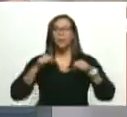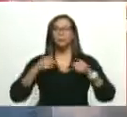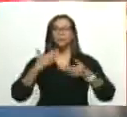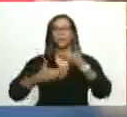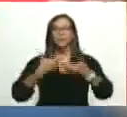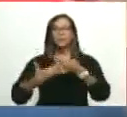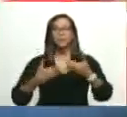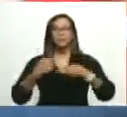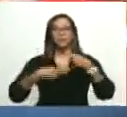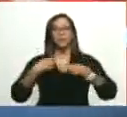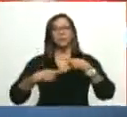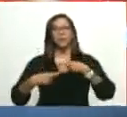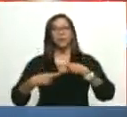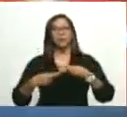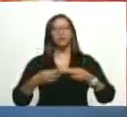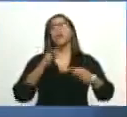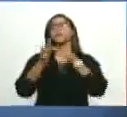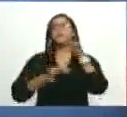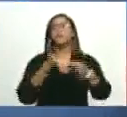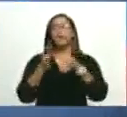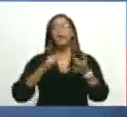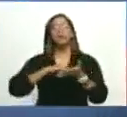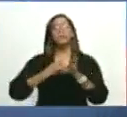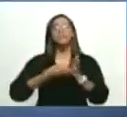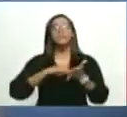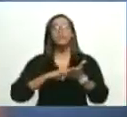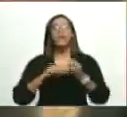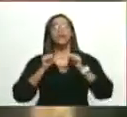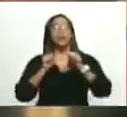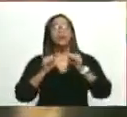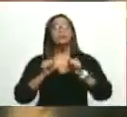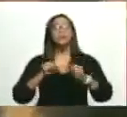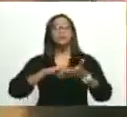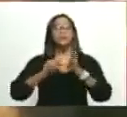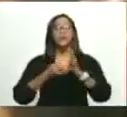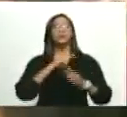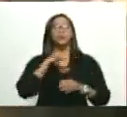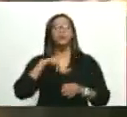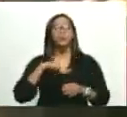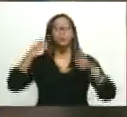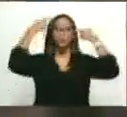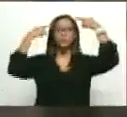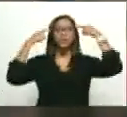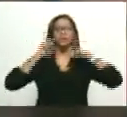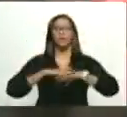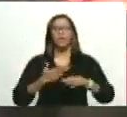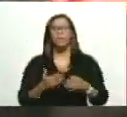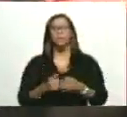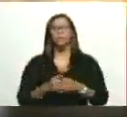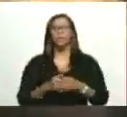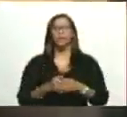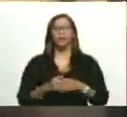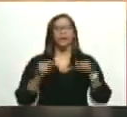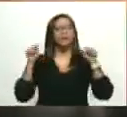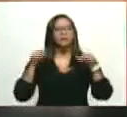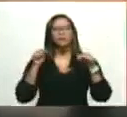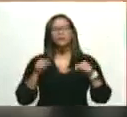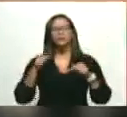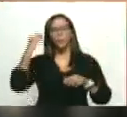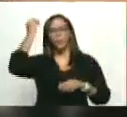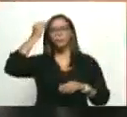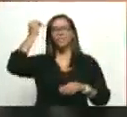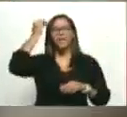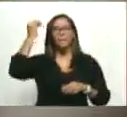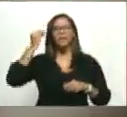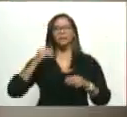proceso revolucionario, contar lo que significó, lo que sigue significando para nosotros Hugo Chávez, lo que ha sido su pensamiento